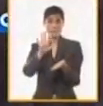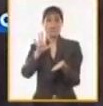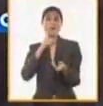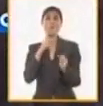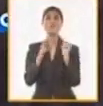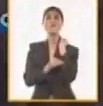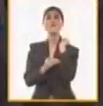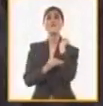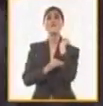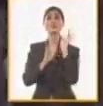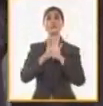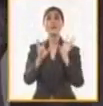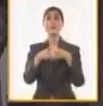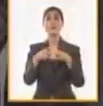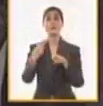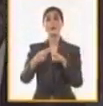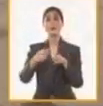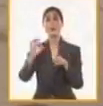de la OTAN cerca de Rusia.